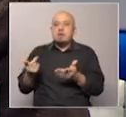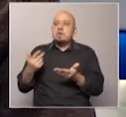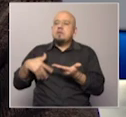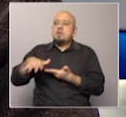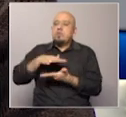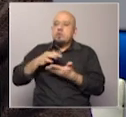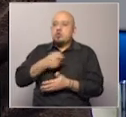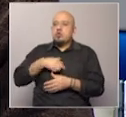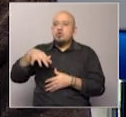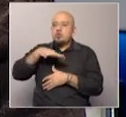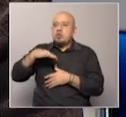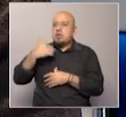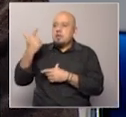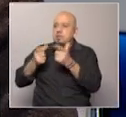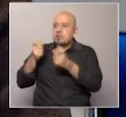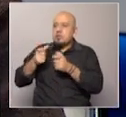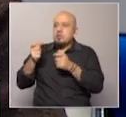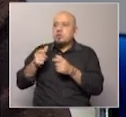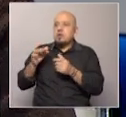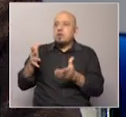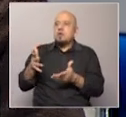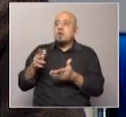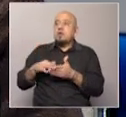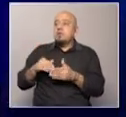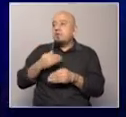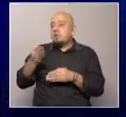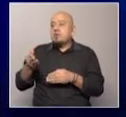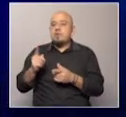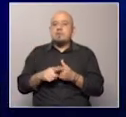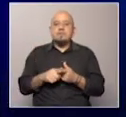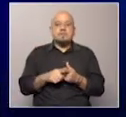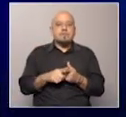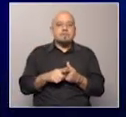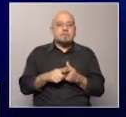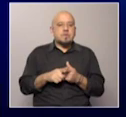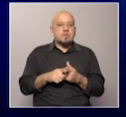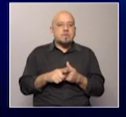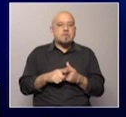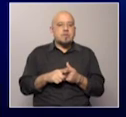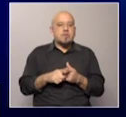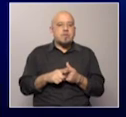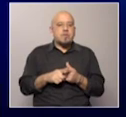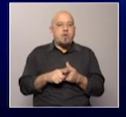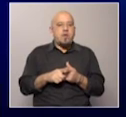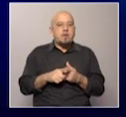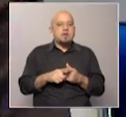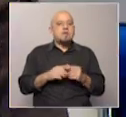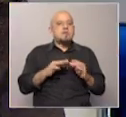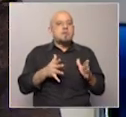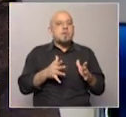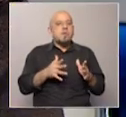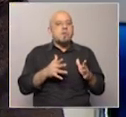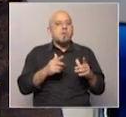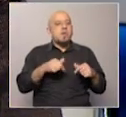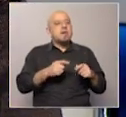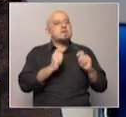situaciones sociales en donde las personas se cayeron de la ciudad de alguna forma alfredo para cerrar porque se nos va el tiempo puede ser tengo entendido que se va